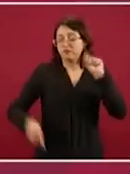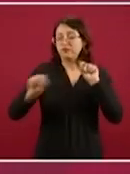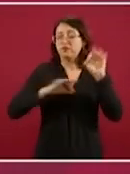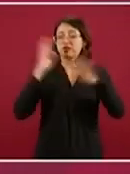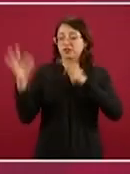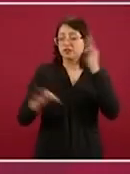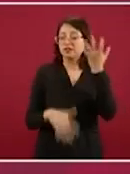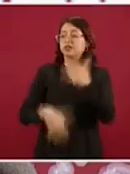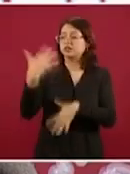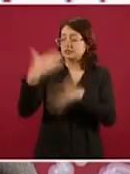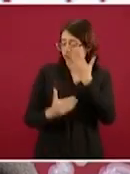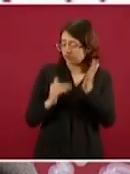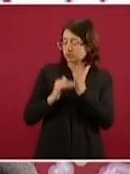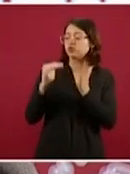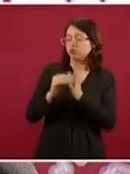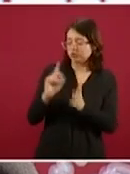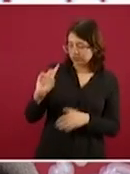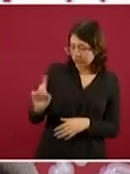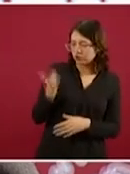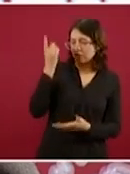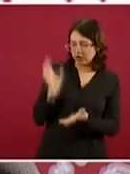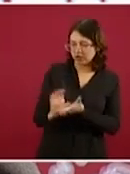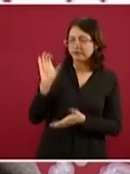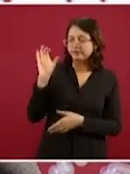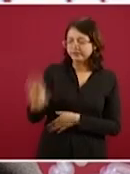creo que 15.